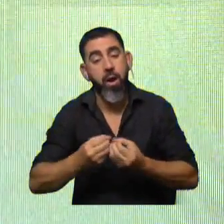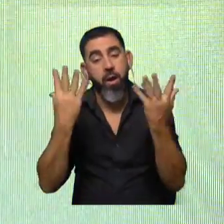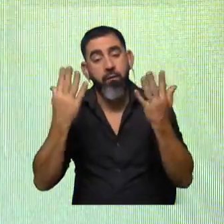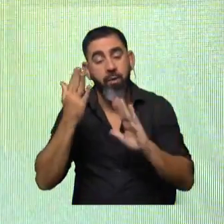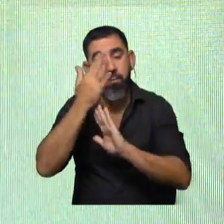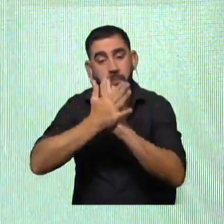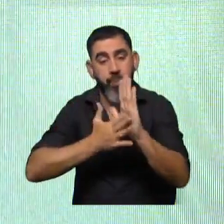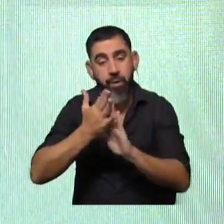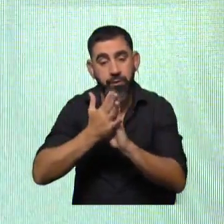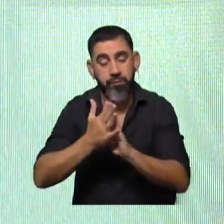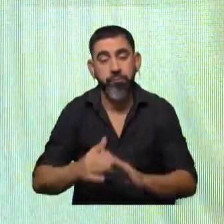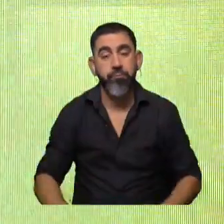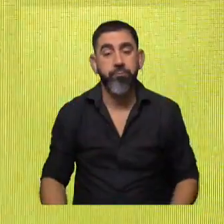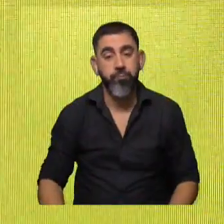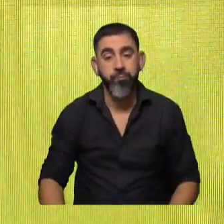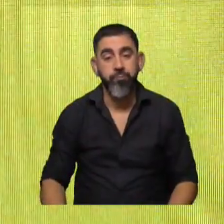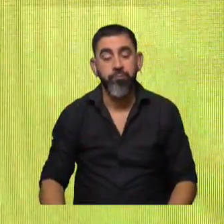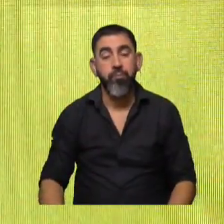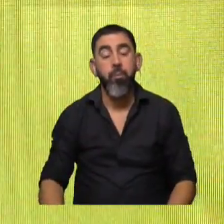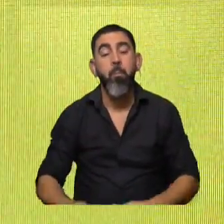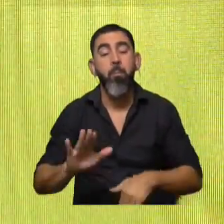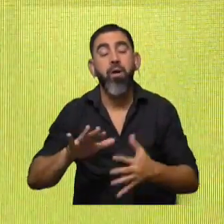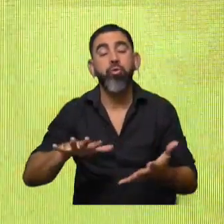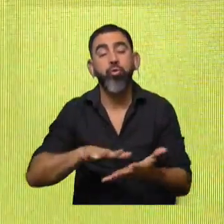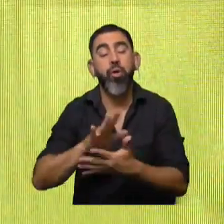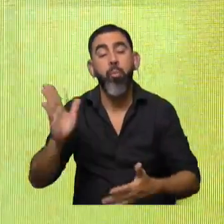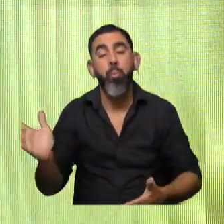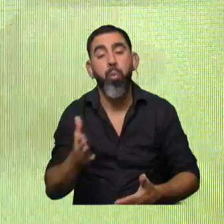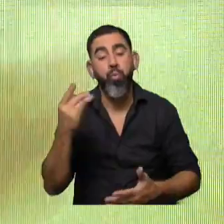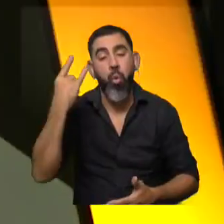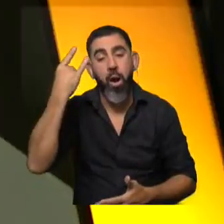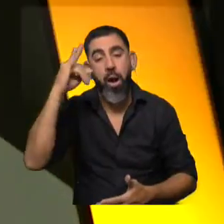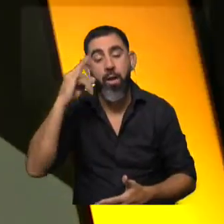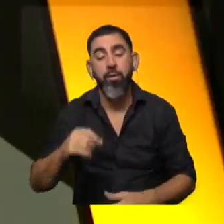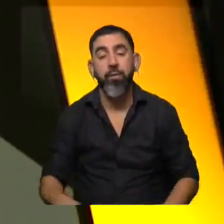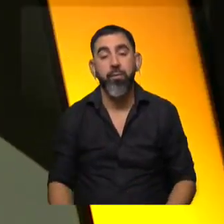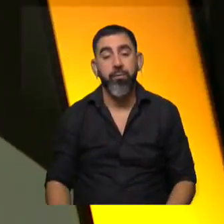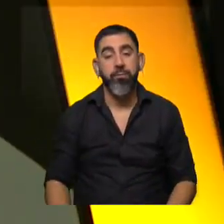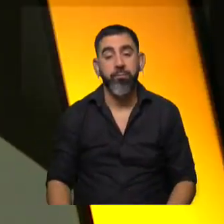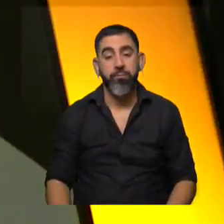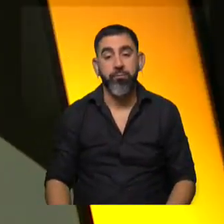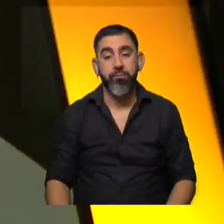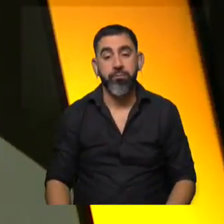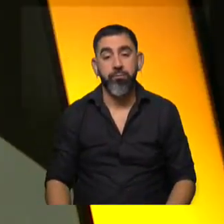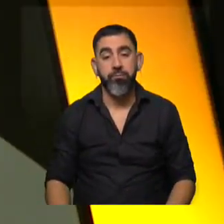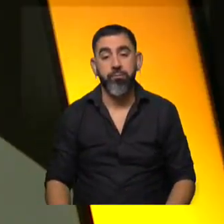todo el territorio nacional, sobre todo donde hay zonas de producción ganadera. Alexandra Perrone, ¿cómo andás? Bienvenida. Hola, ¿cómo estás, Gustavo? Gracias. Es así,